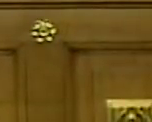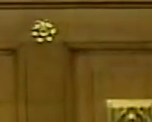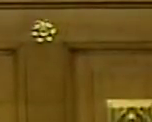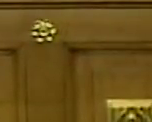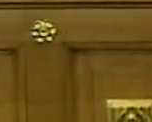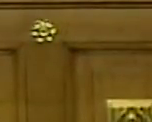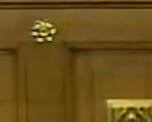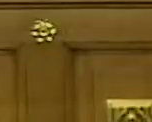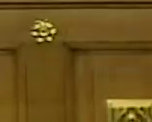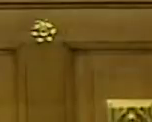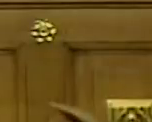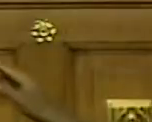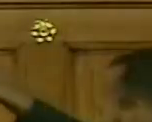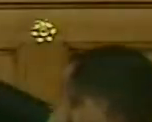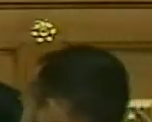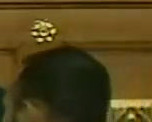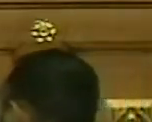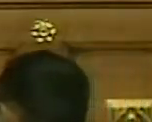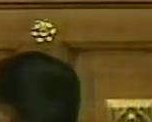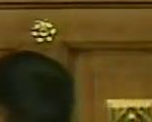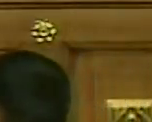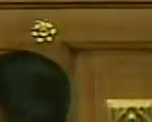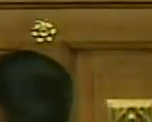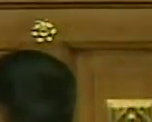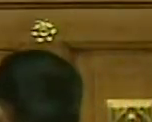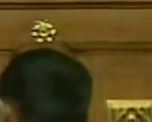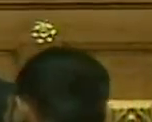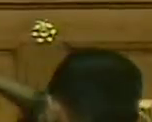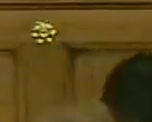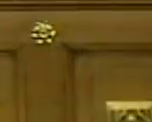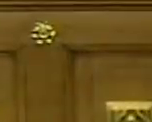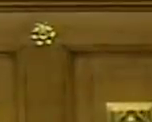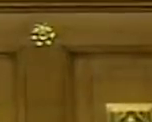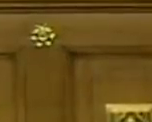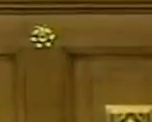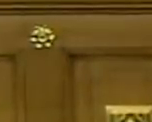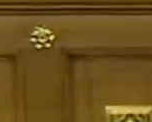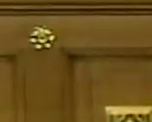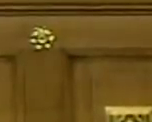Gracias, señor Pedro Carreño, por su explicación.